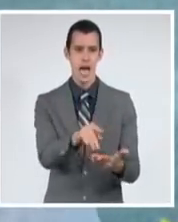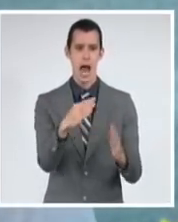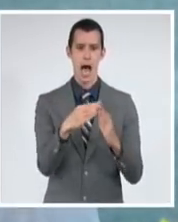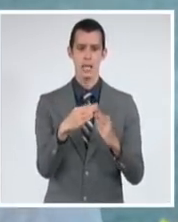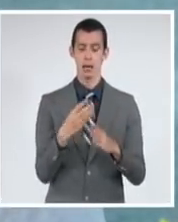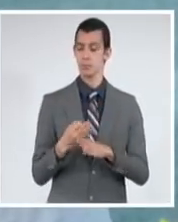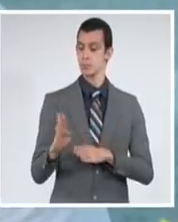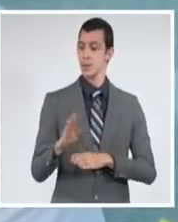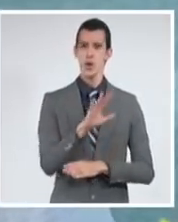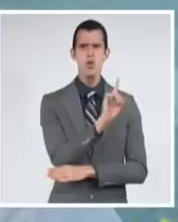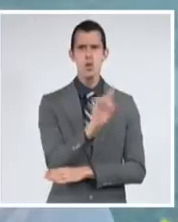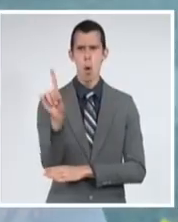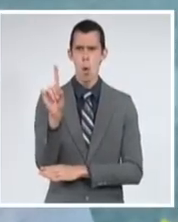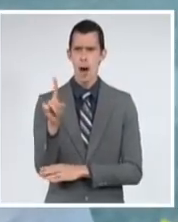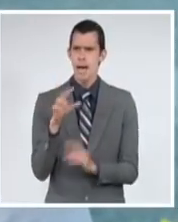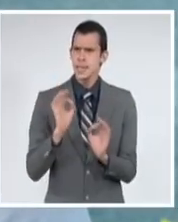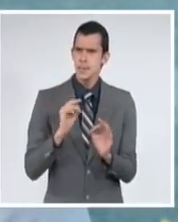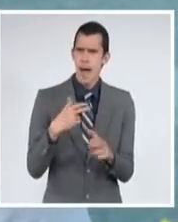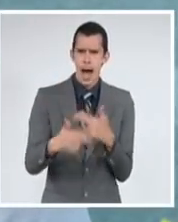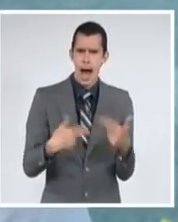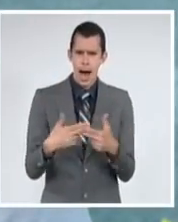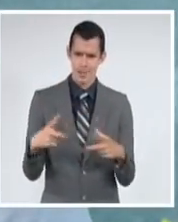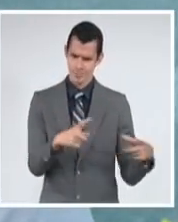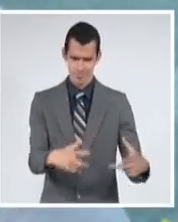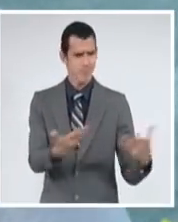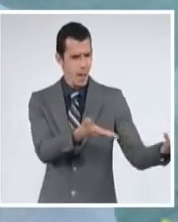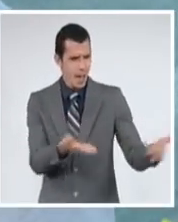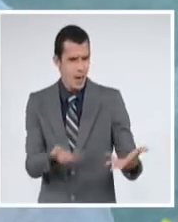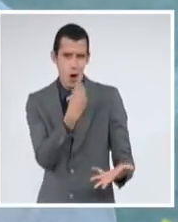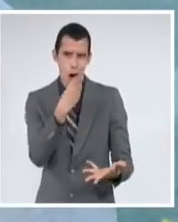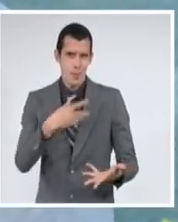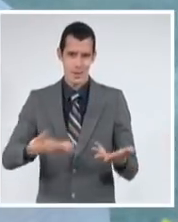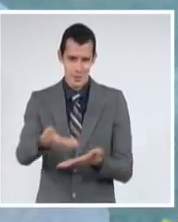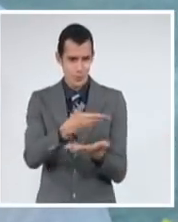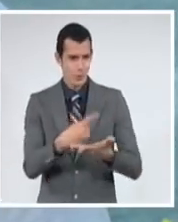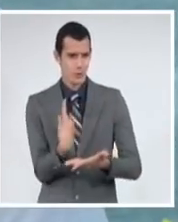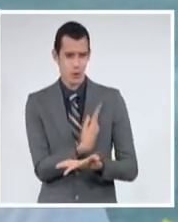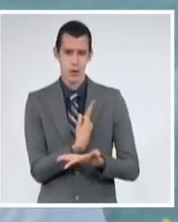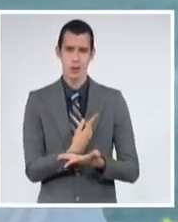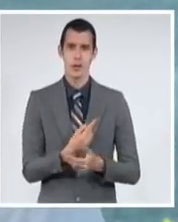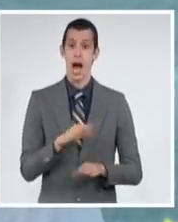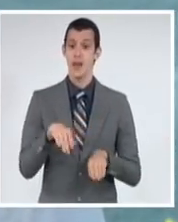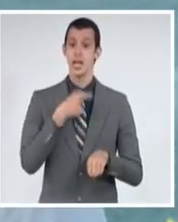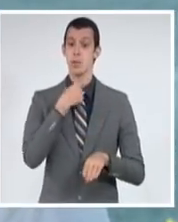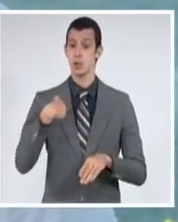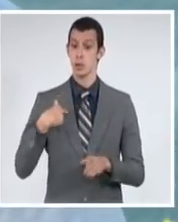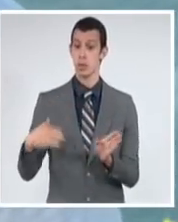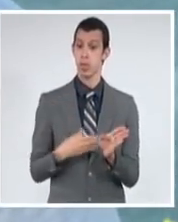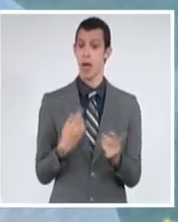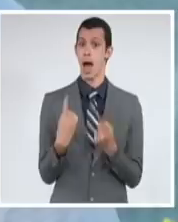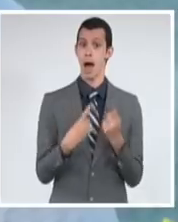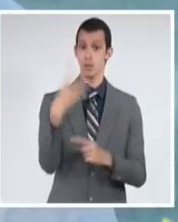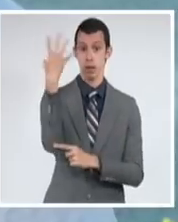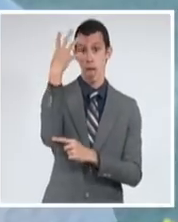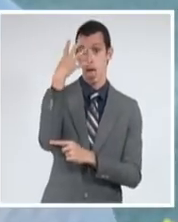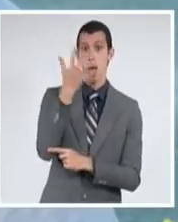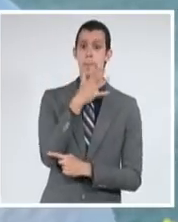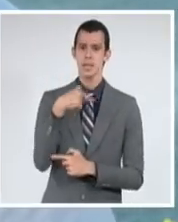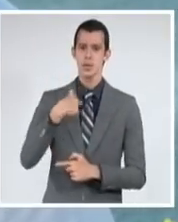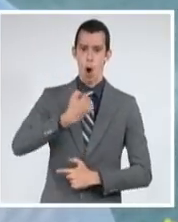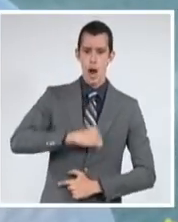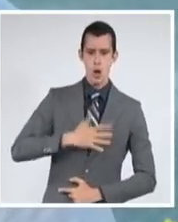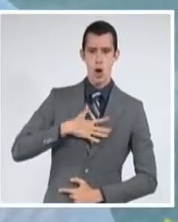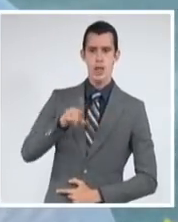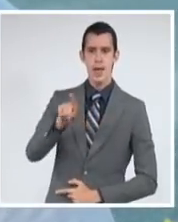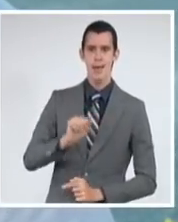por mí, me regañaban como un hijo. Y ya te digo, esta obsesión, esta cosa, es